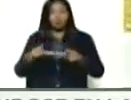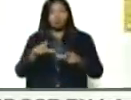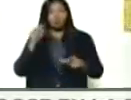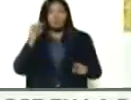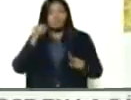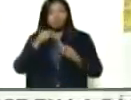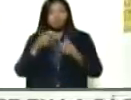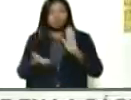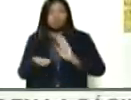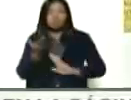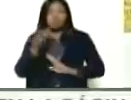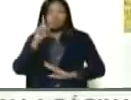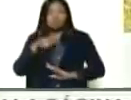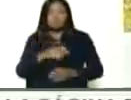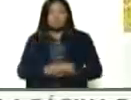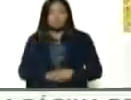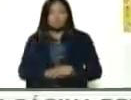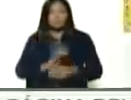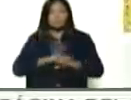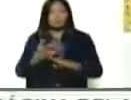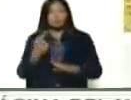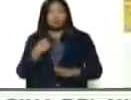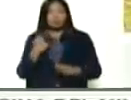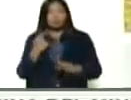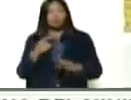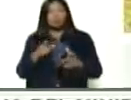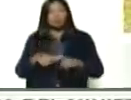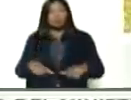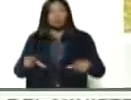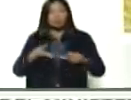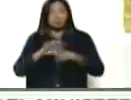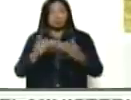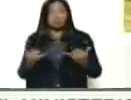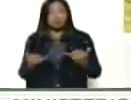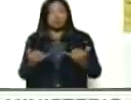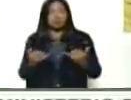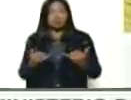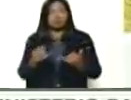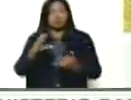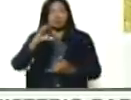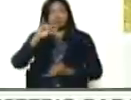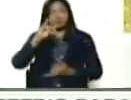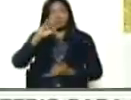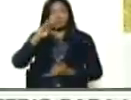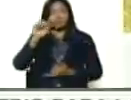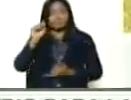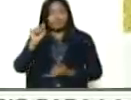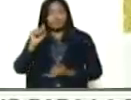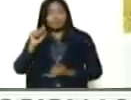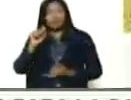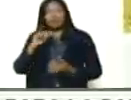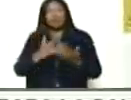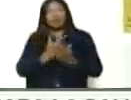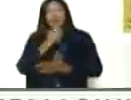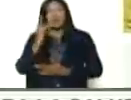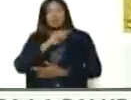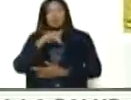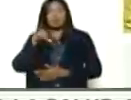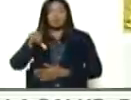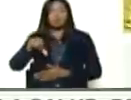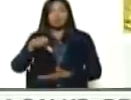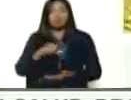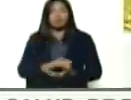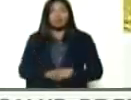los puntos más importantes porque estamos en la siempre en la siembra de la ceiba el árbol representativo de nuestra ciudad